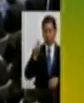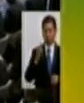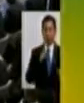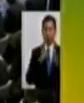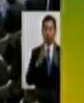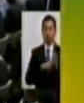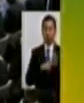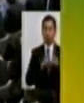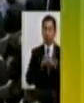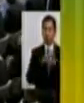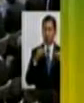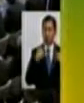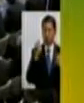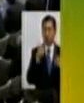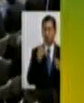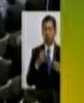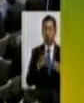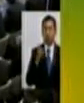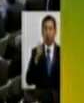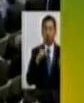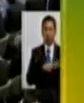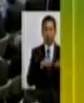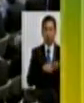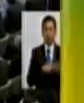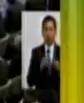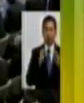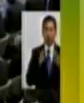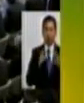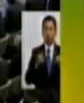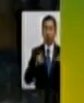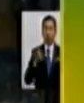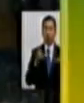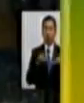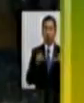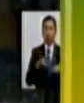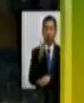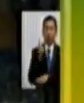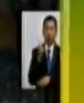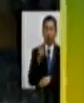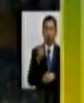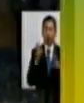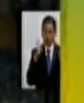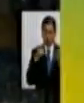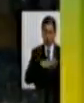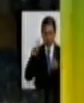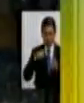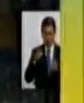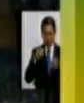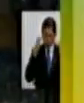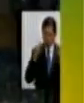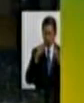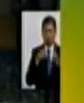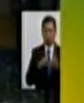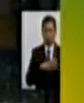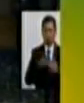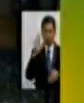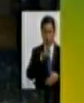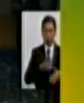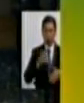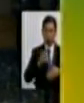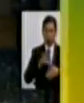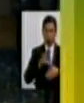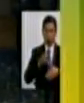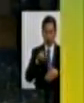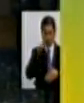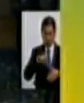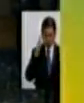seguros que la solución del caso boliviano servirá de ejemplo al mundo entero para resolver tantas otras disputas que